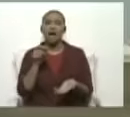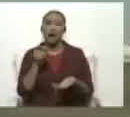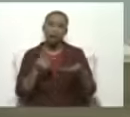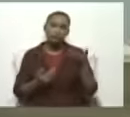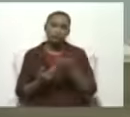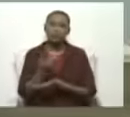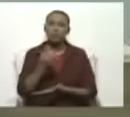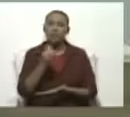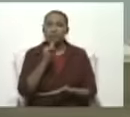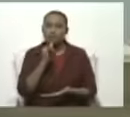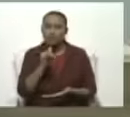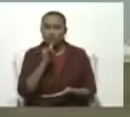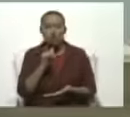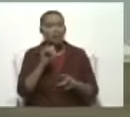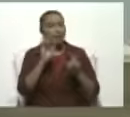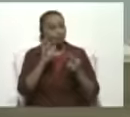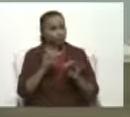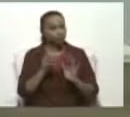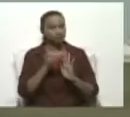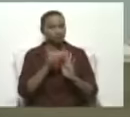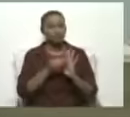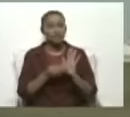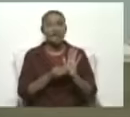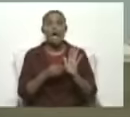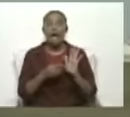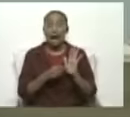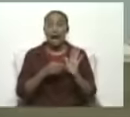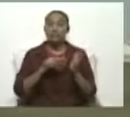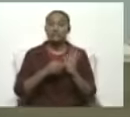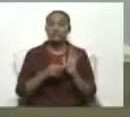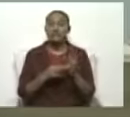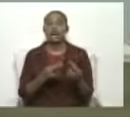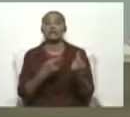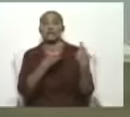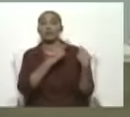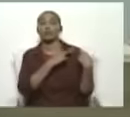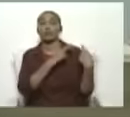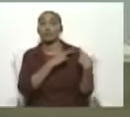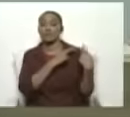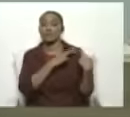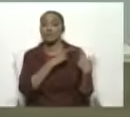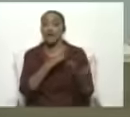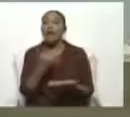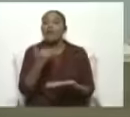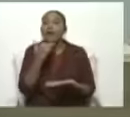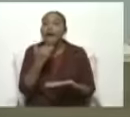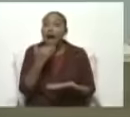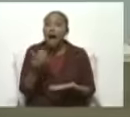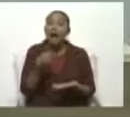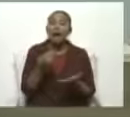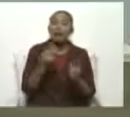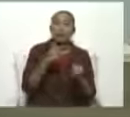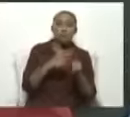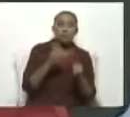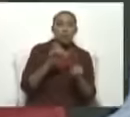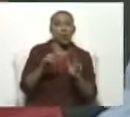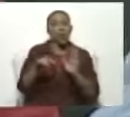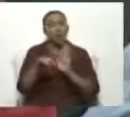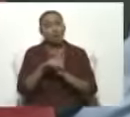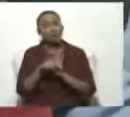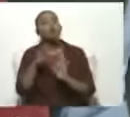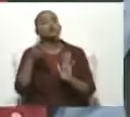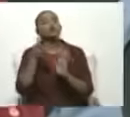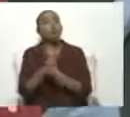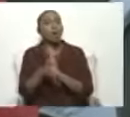algún modo tienen la responsabilidad de dar soporte a cualquier incidencia que pueda generarse en campo en el